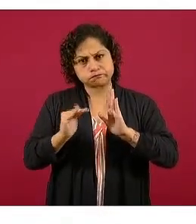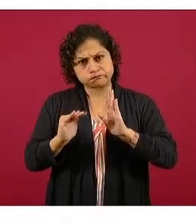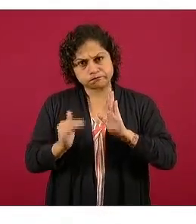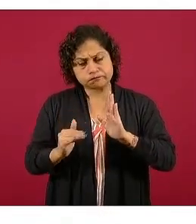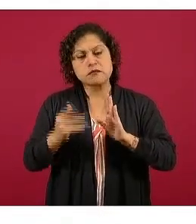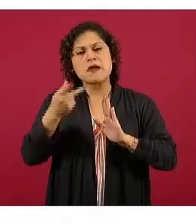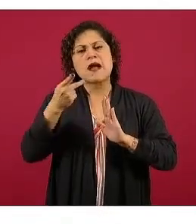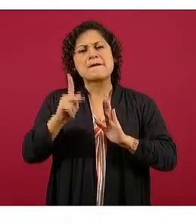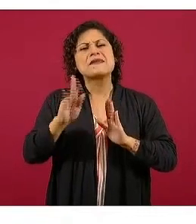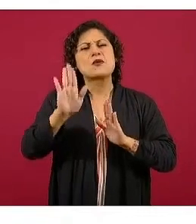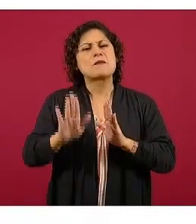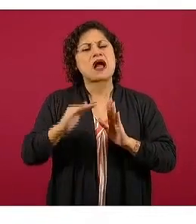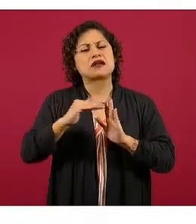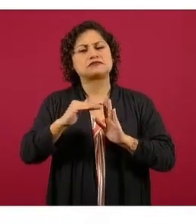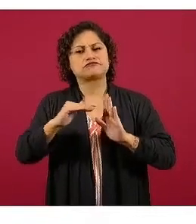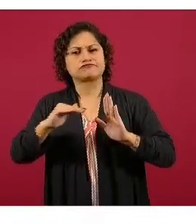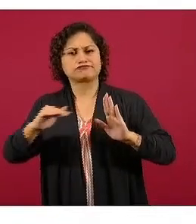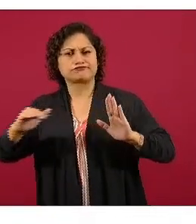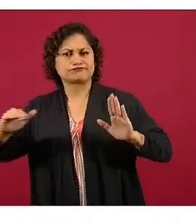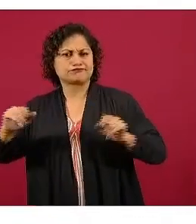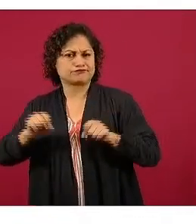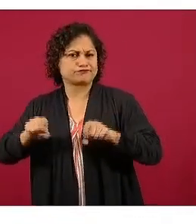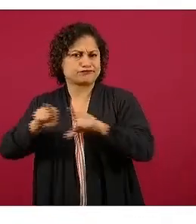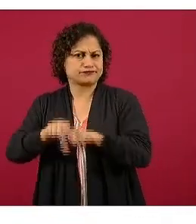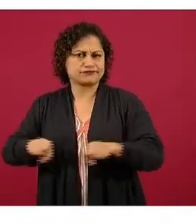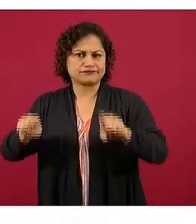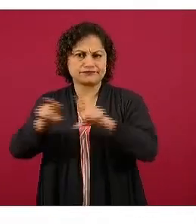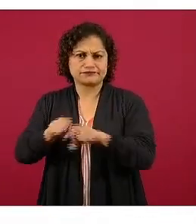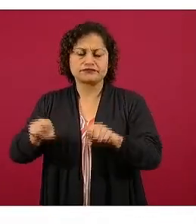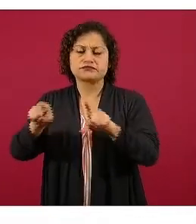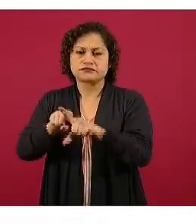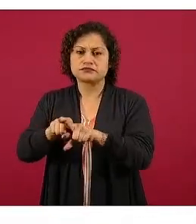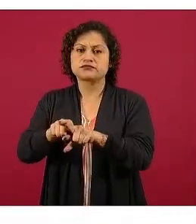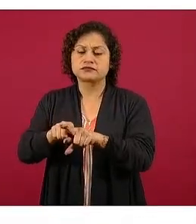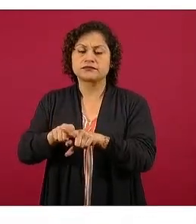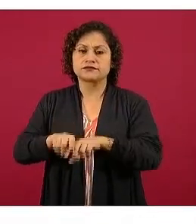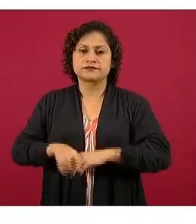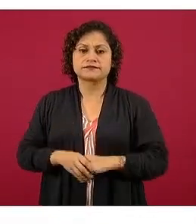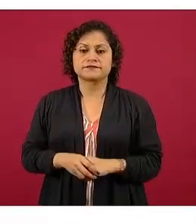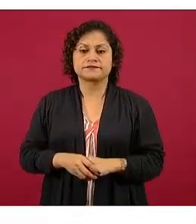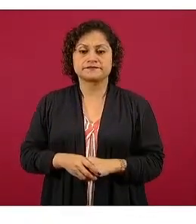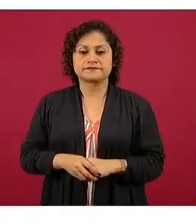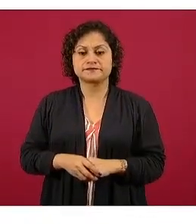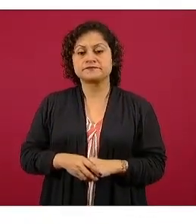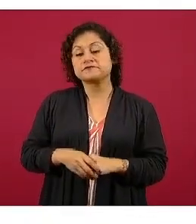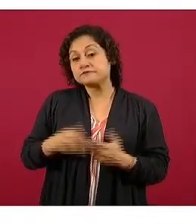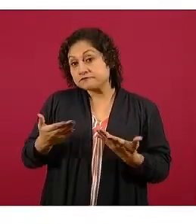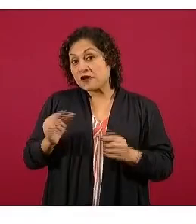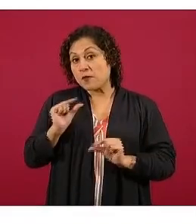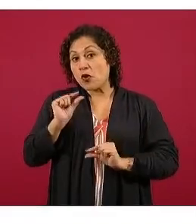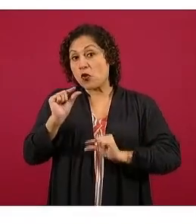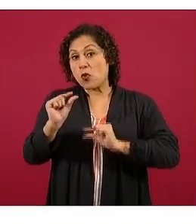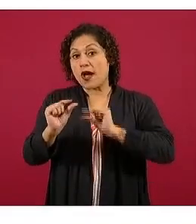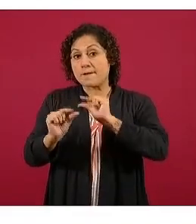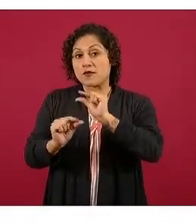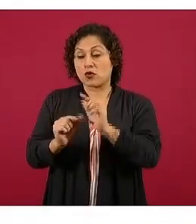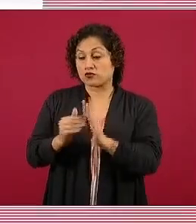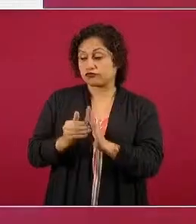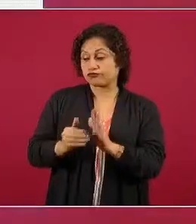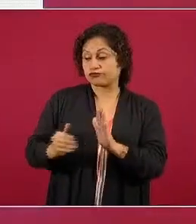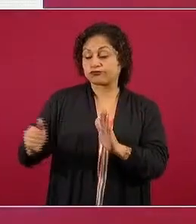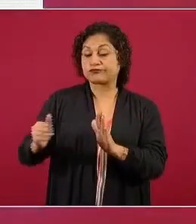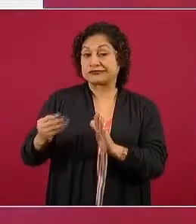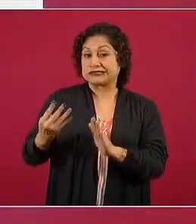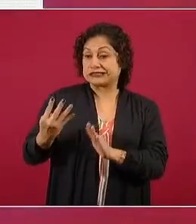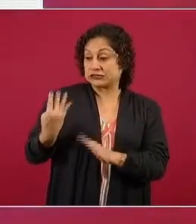menos en una meseta a la mitad de su curva epidémica y lleva 4 semanas en donde ha